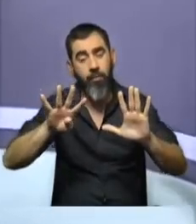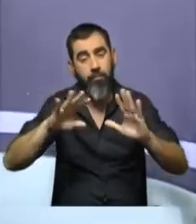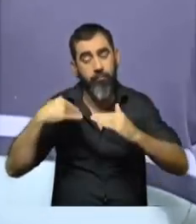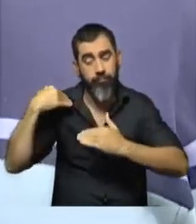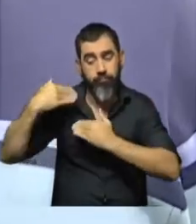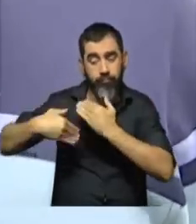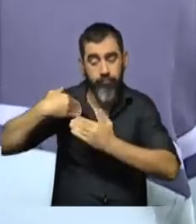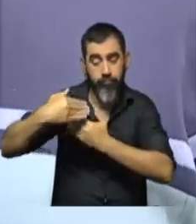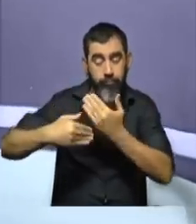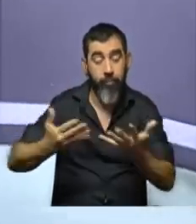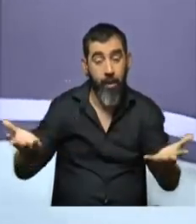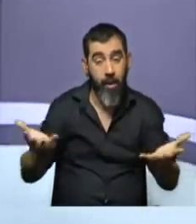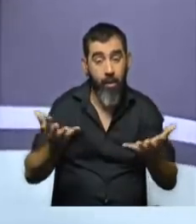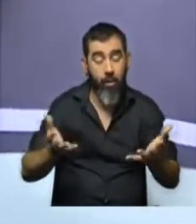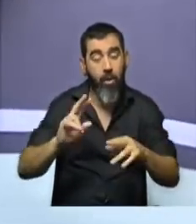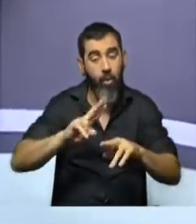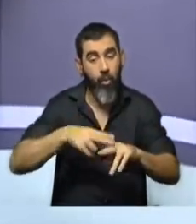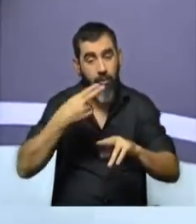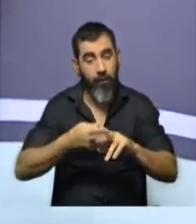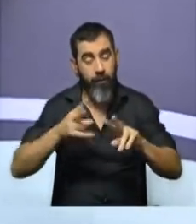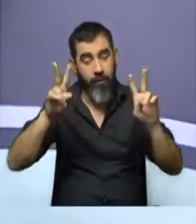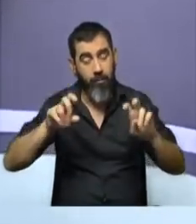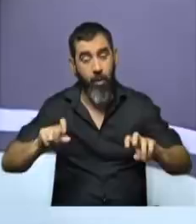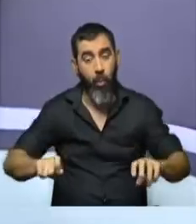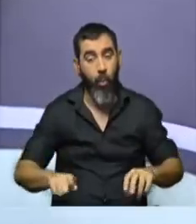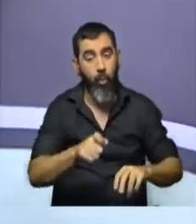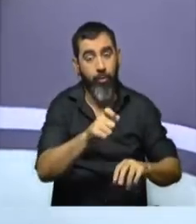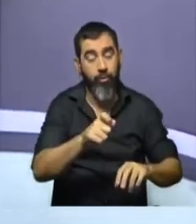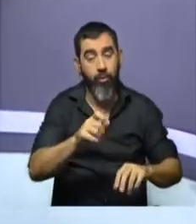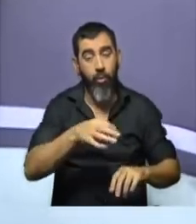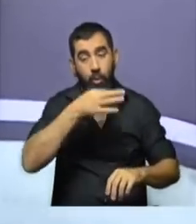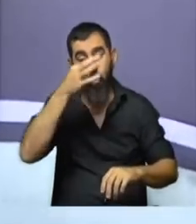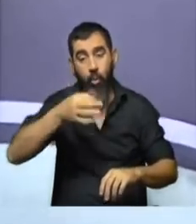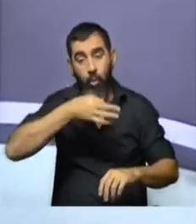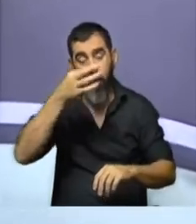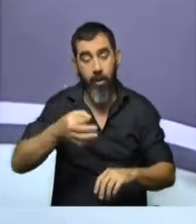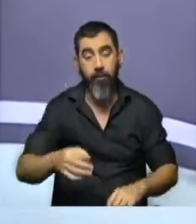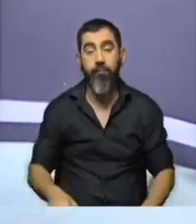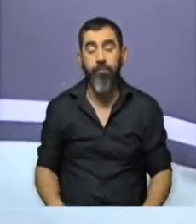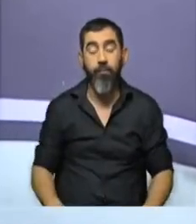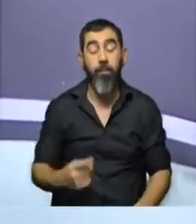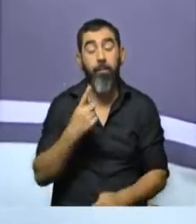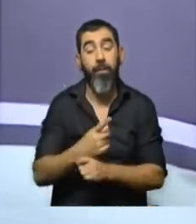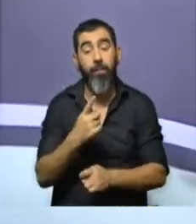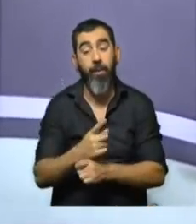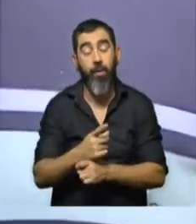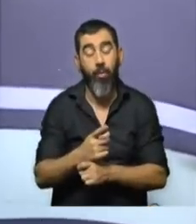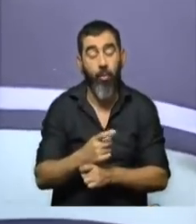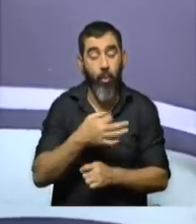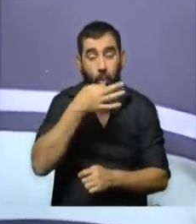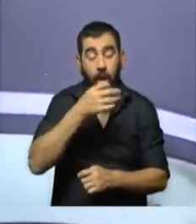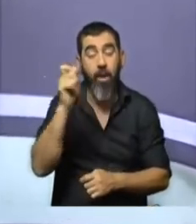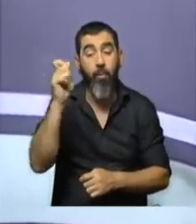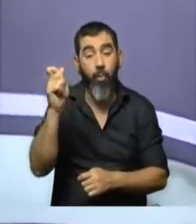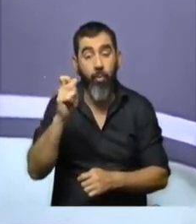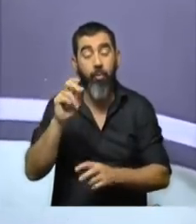bueno, que hoy toma una nueva instancia y se transforma de alguna forma también el primer juicio oral y público